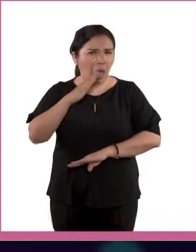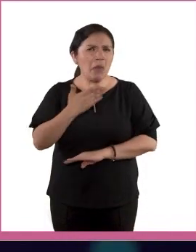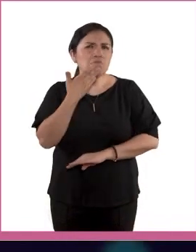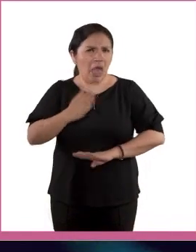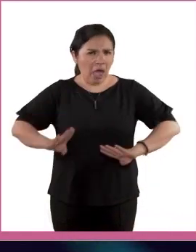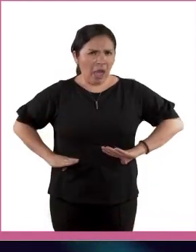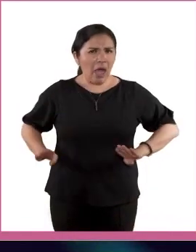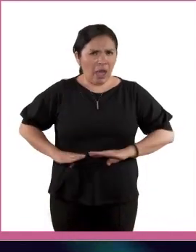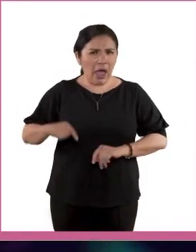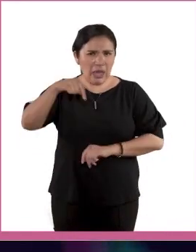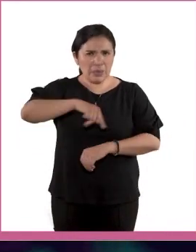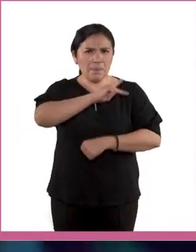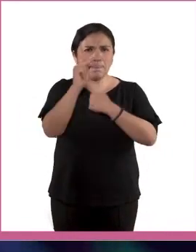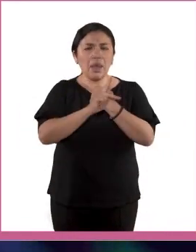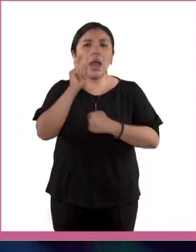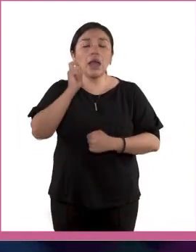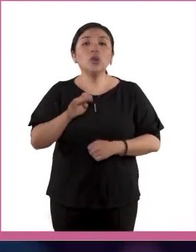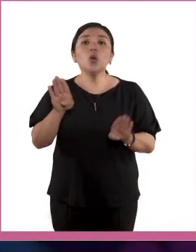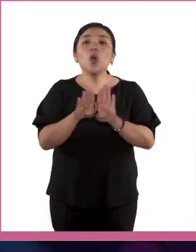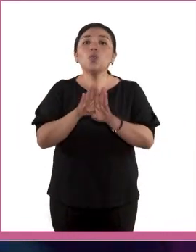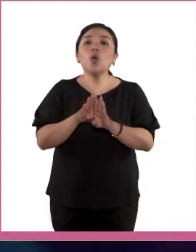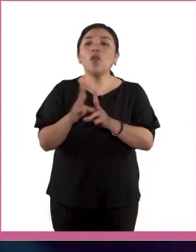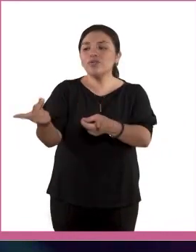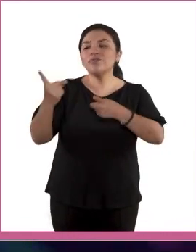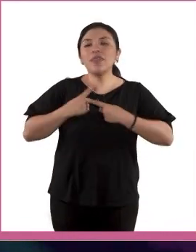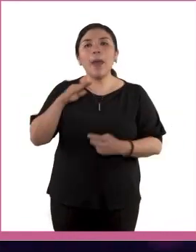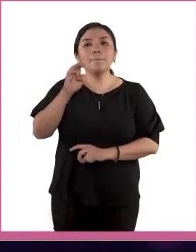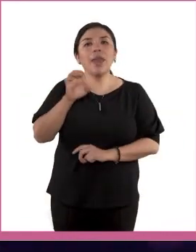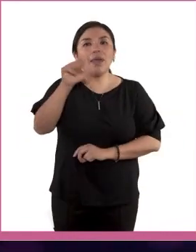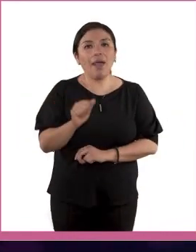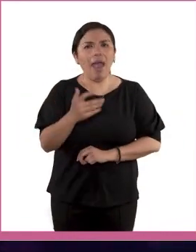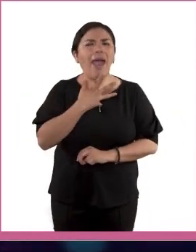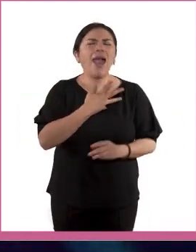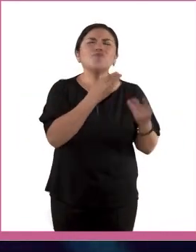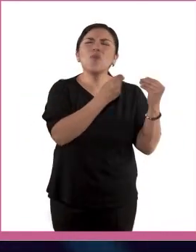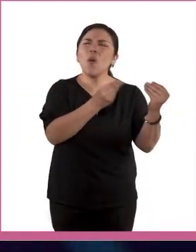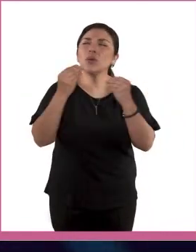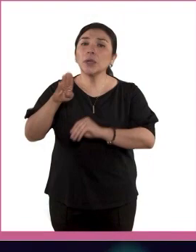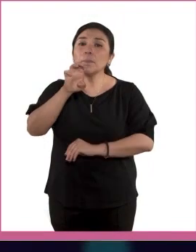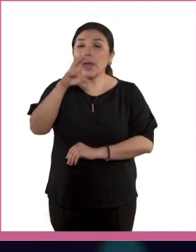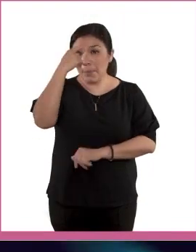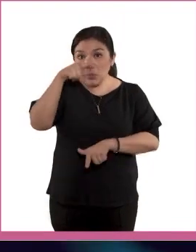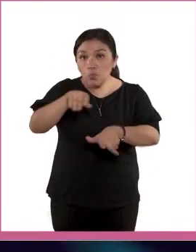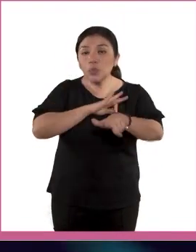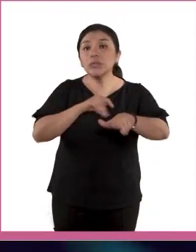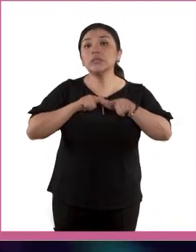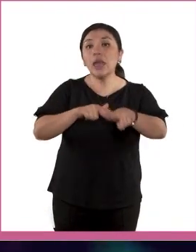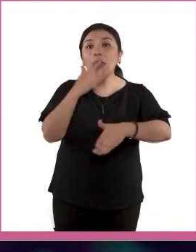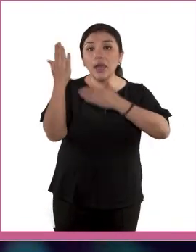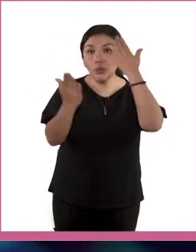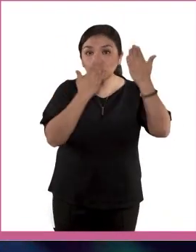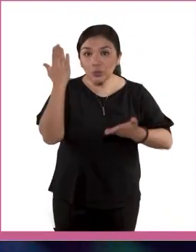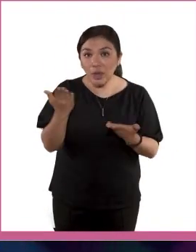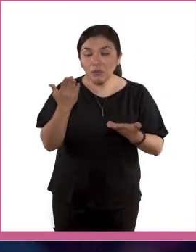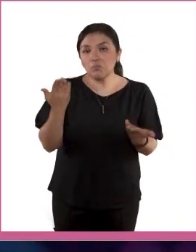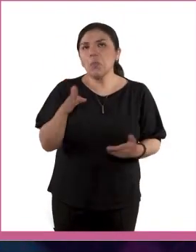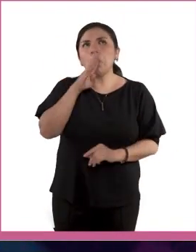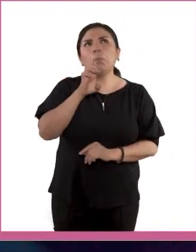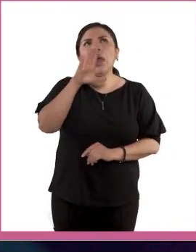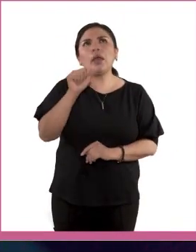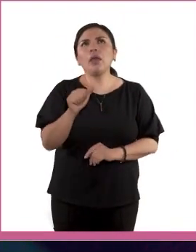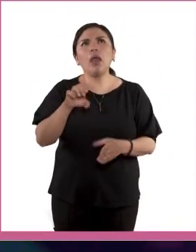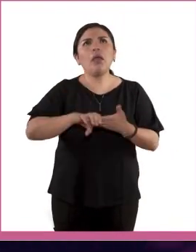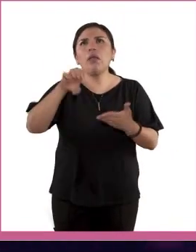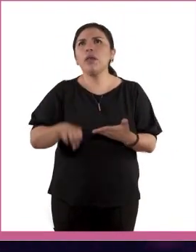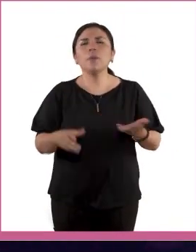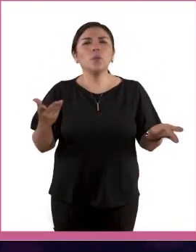bastante factible en nuestro país, es conseguir alguna beca. Hay muchas becas para continuar los estudios.